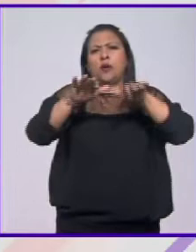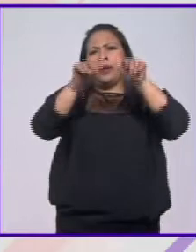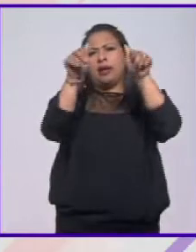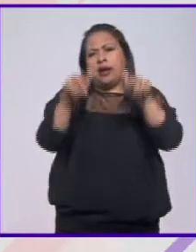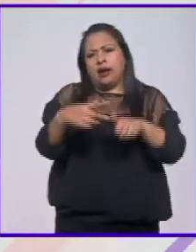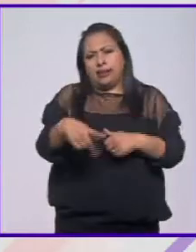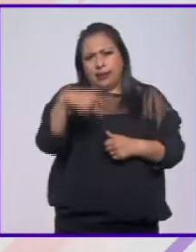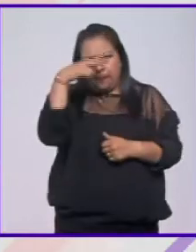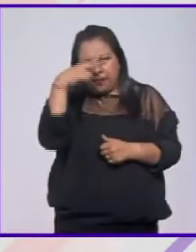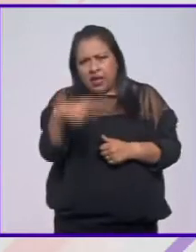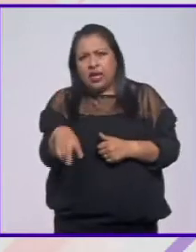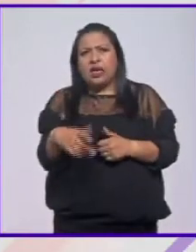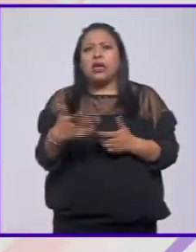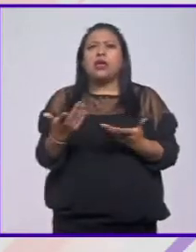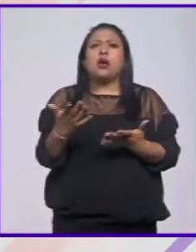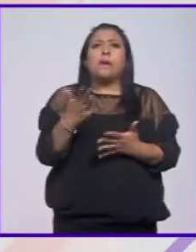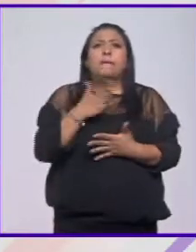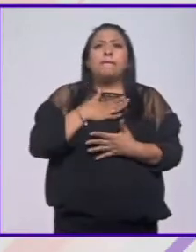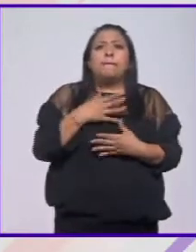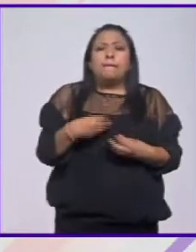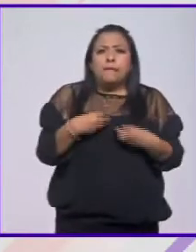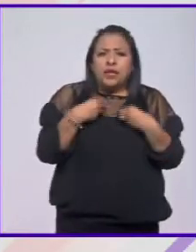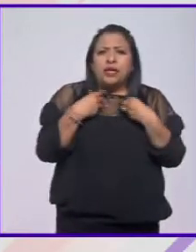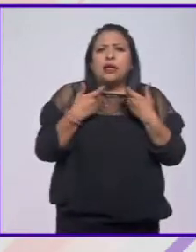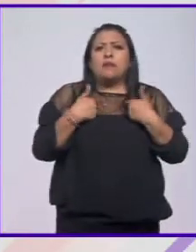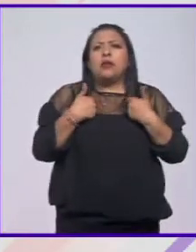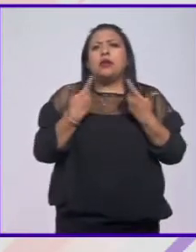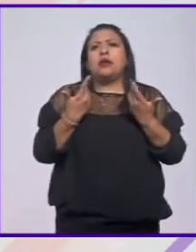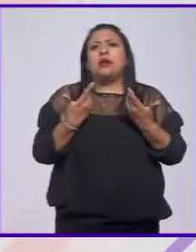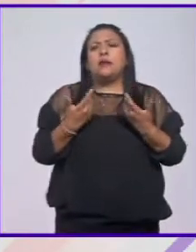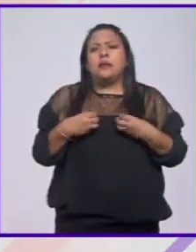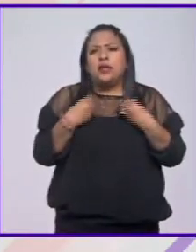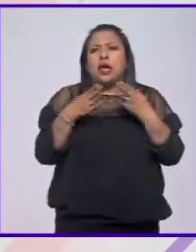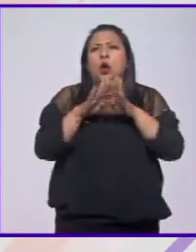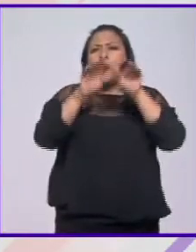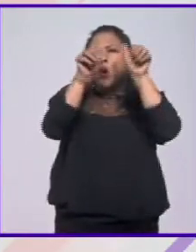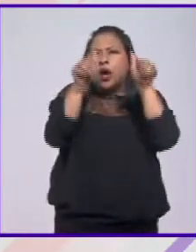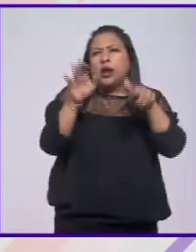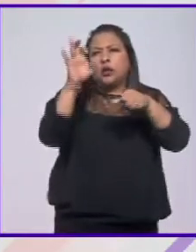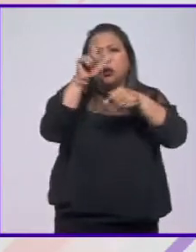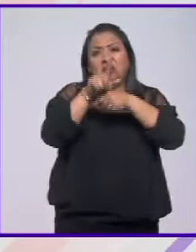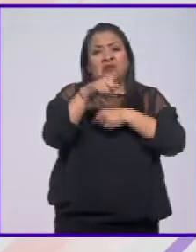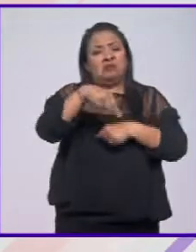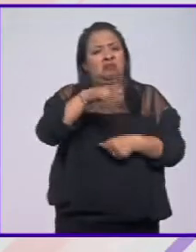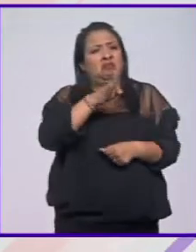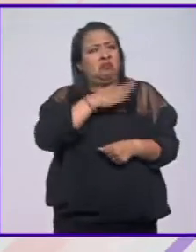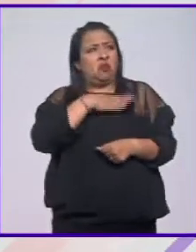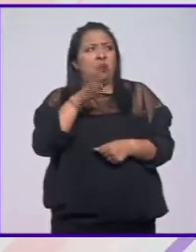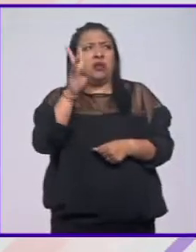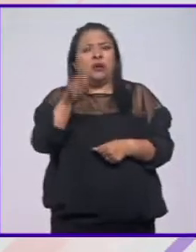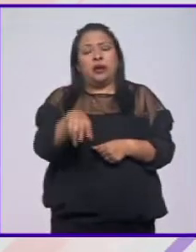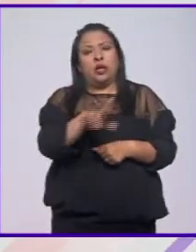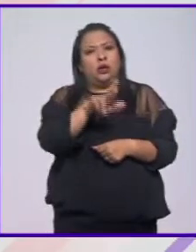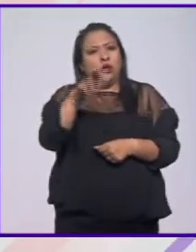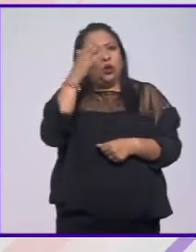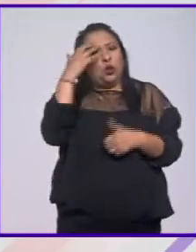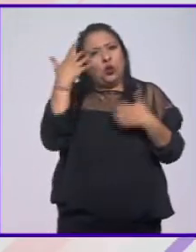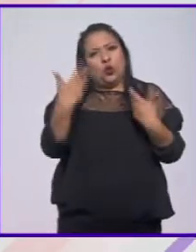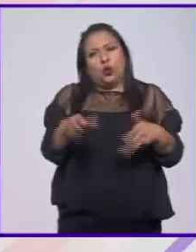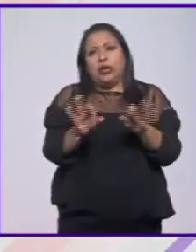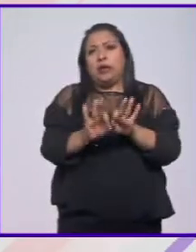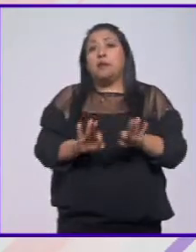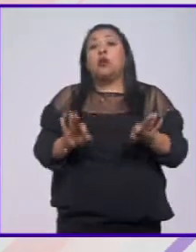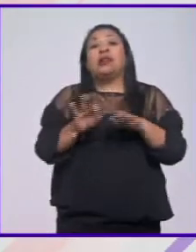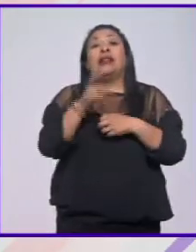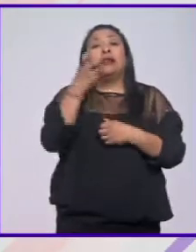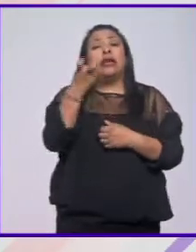mexicano, con nuestra vida artística y cultural mexicana, y ellos lo hacen de muy buena manera. No voy a dejar de reconocerlo porque me parece que